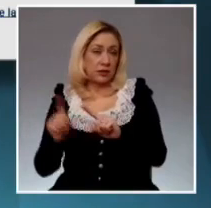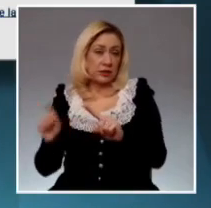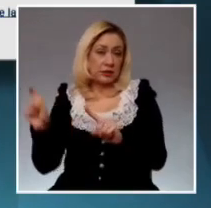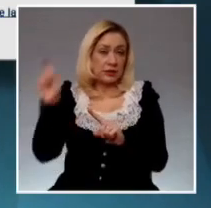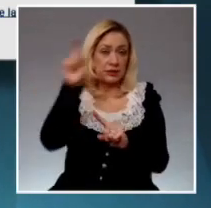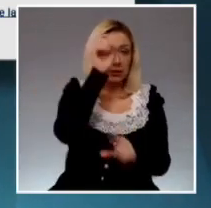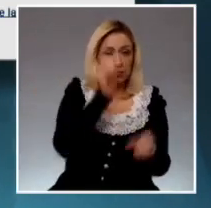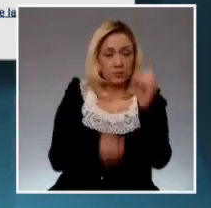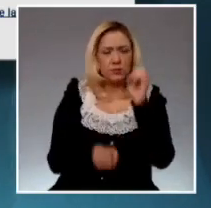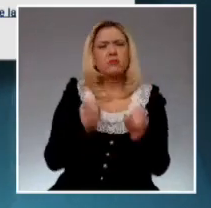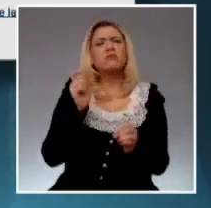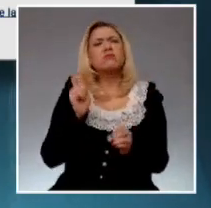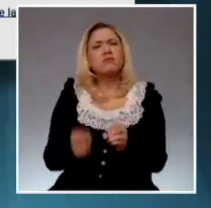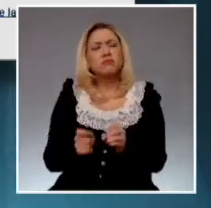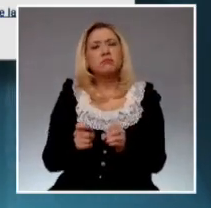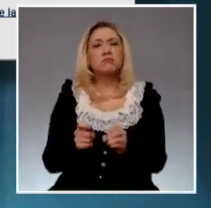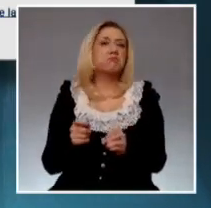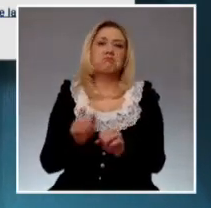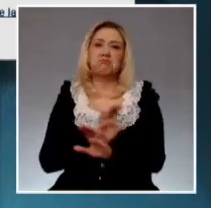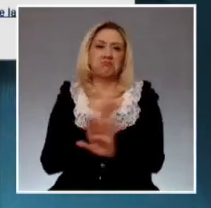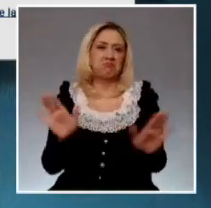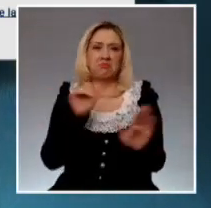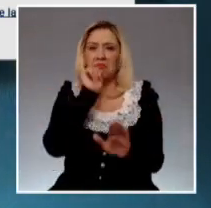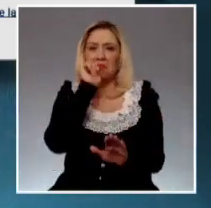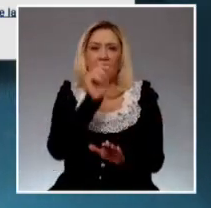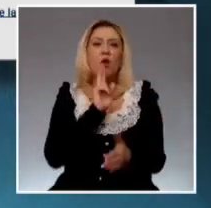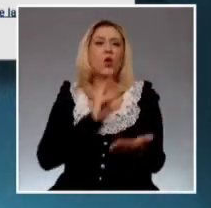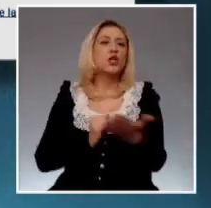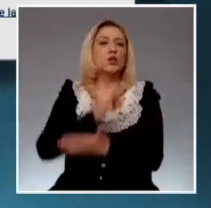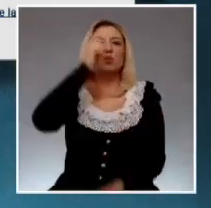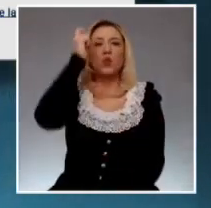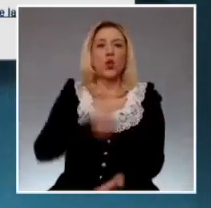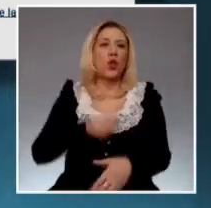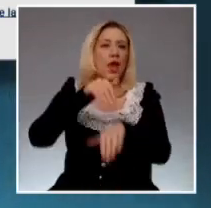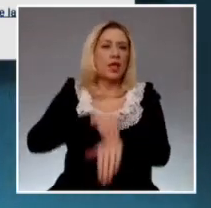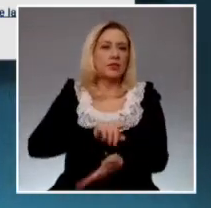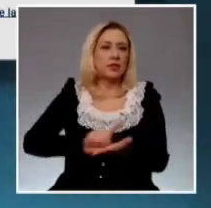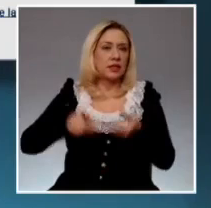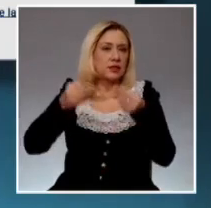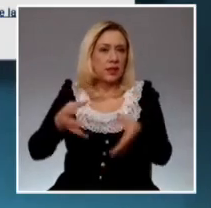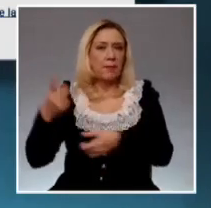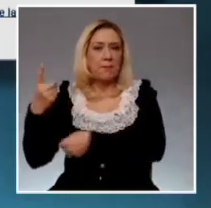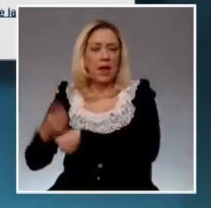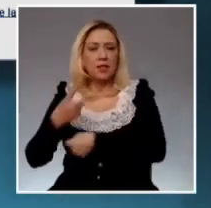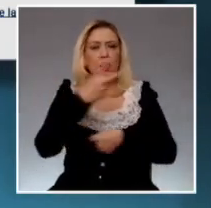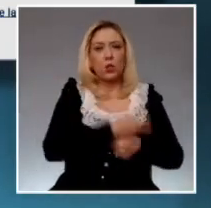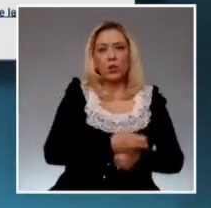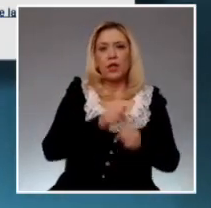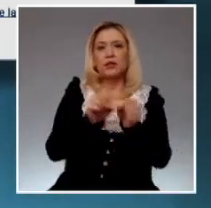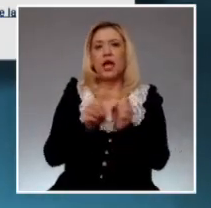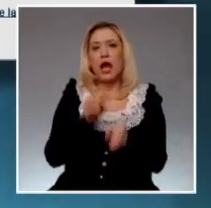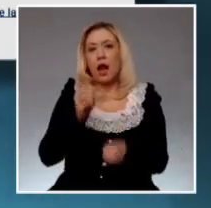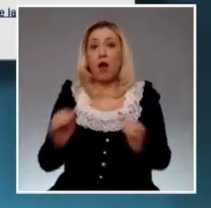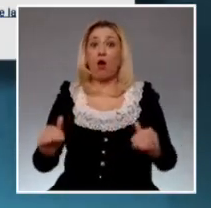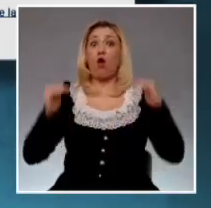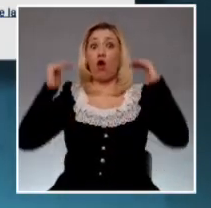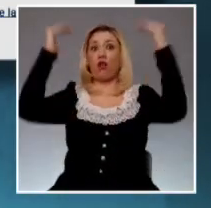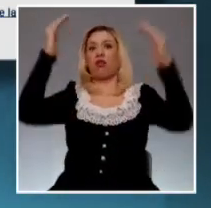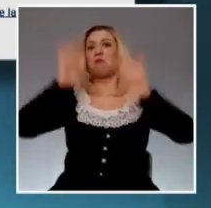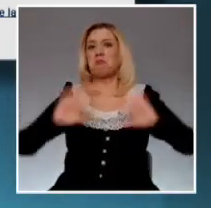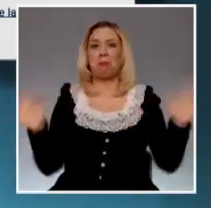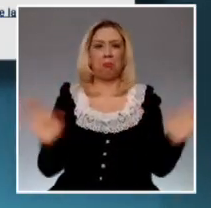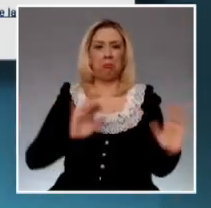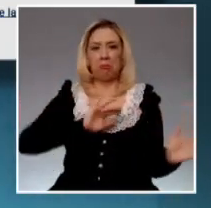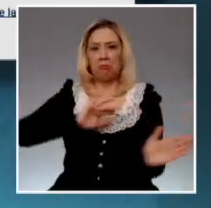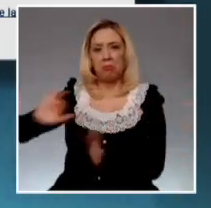no se publicaron tesis ni jurisprudencias del Pleno ni de las salas de la Suprema Corte. De plenos regionales se dieron a conocer 11